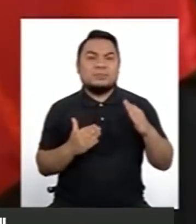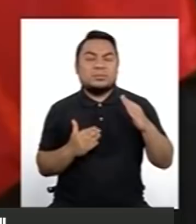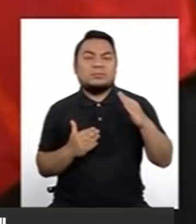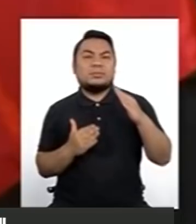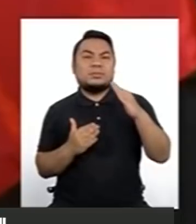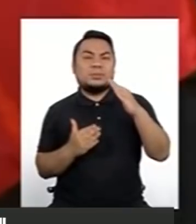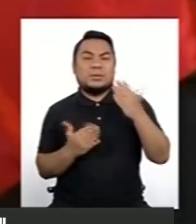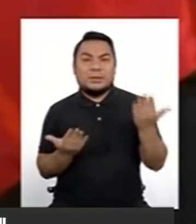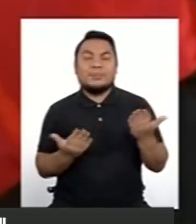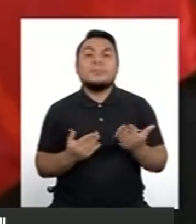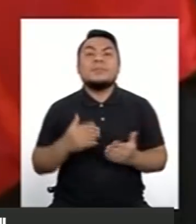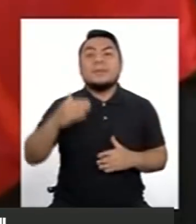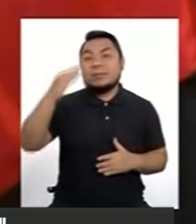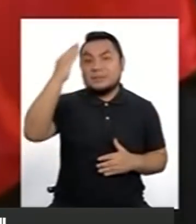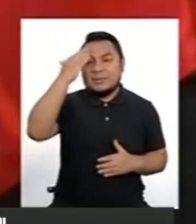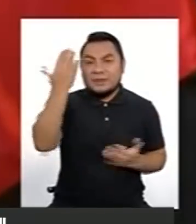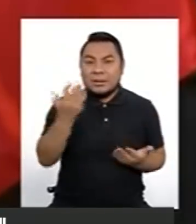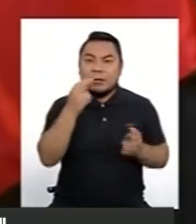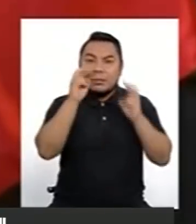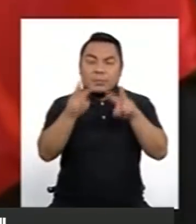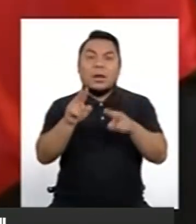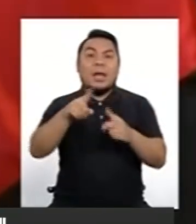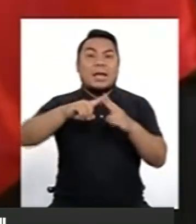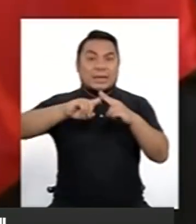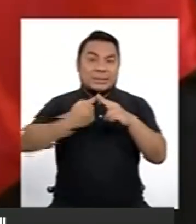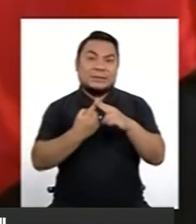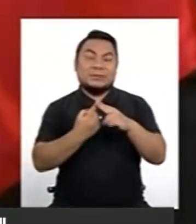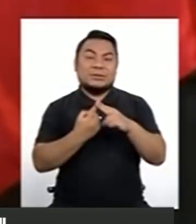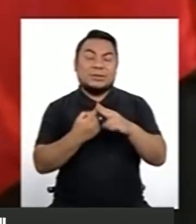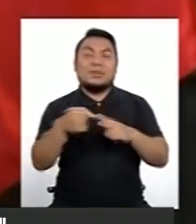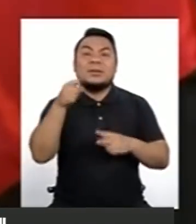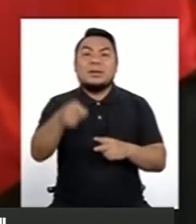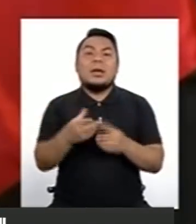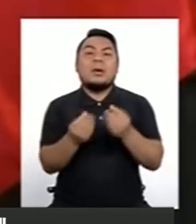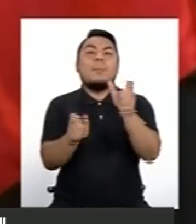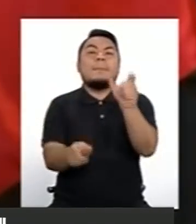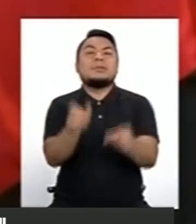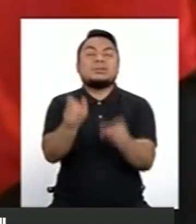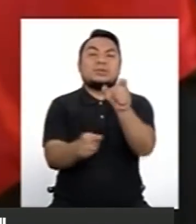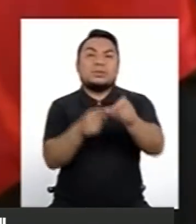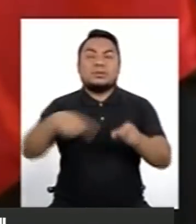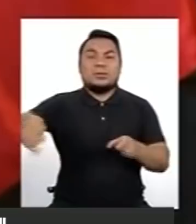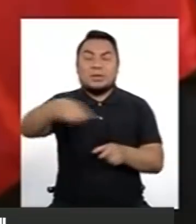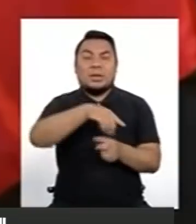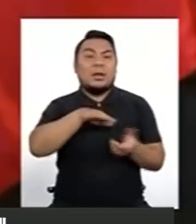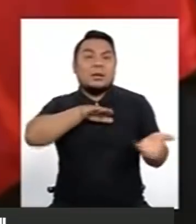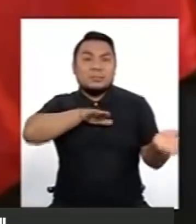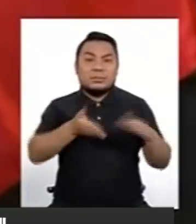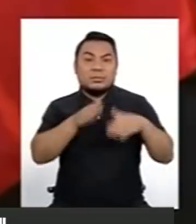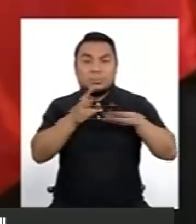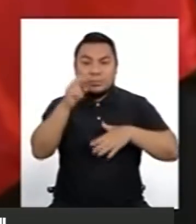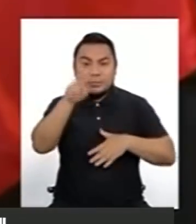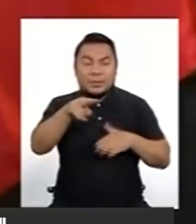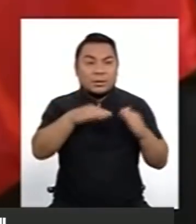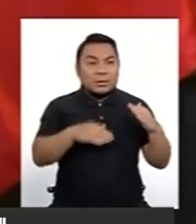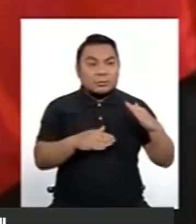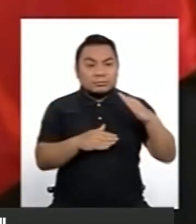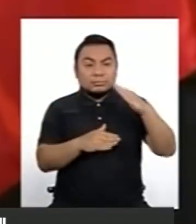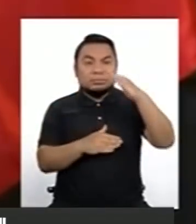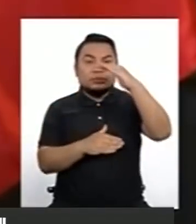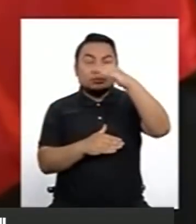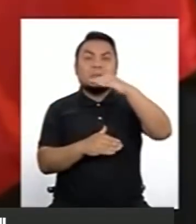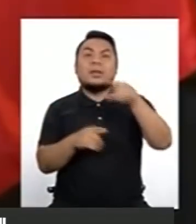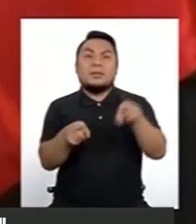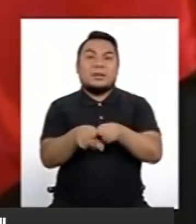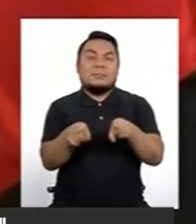podemos exactamente apreciar que al inicio la cantidad de fallecidos que se ve en la curva también